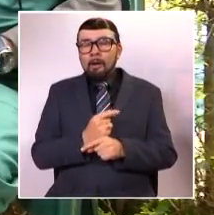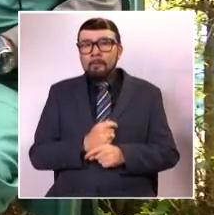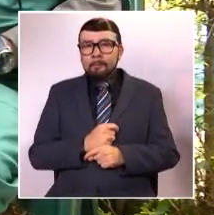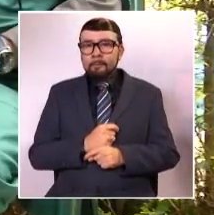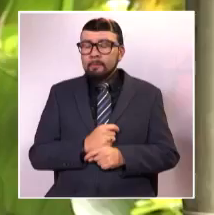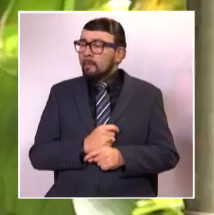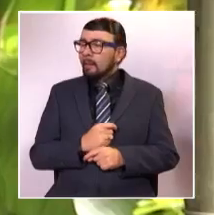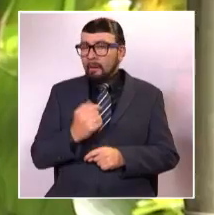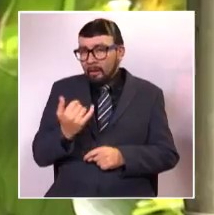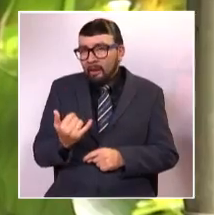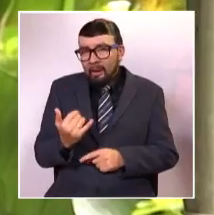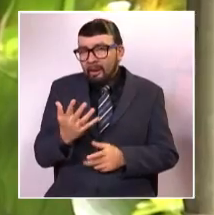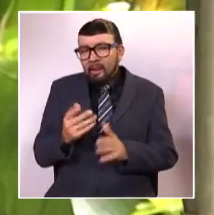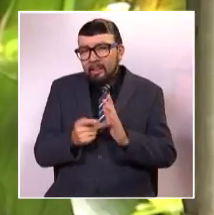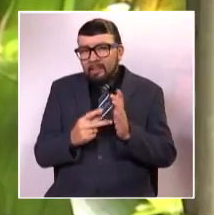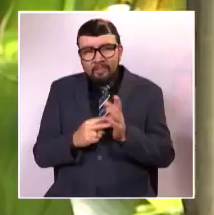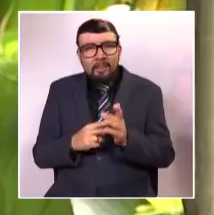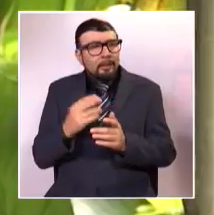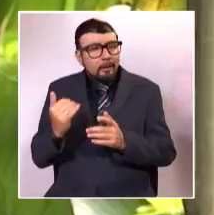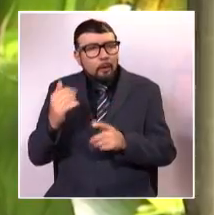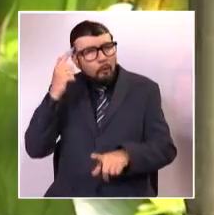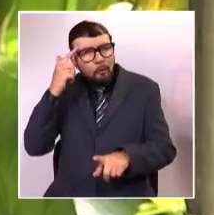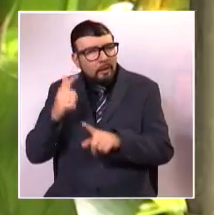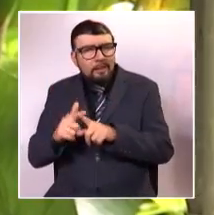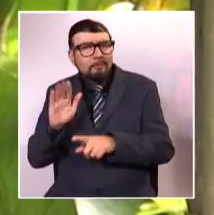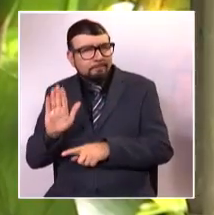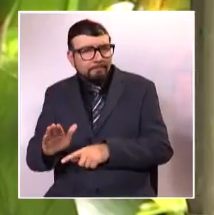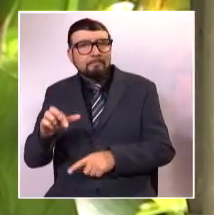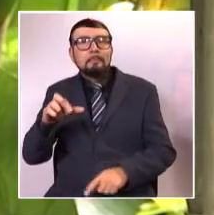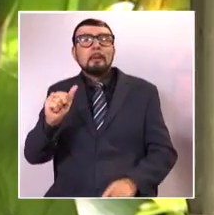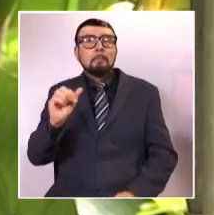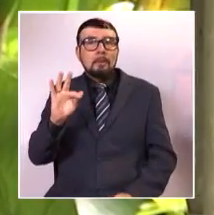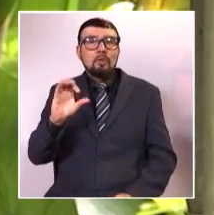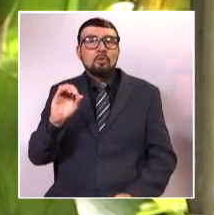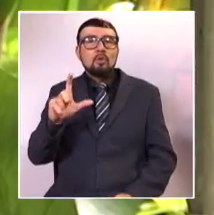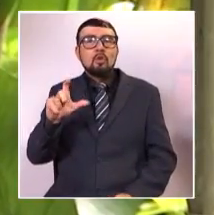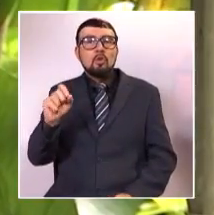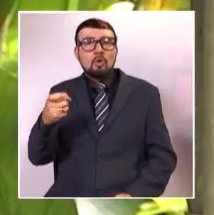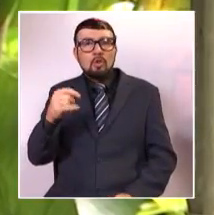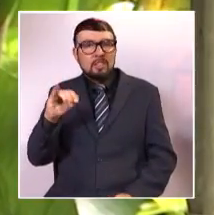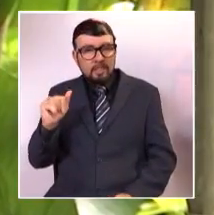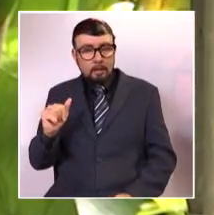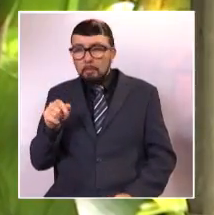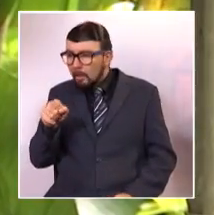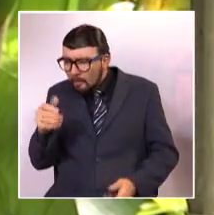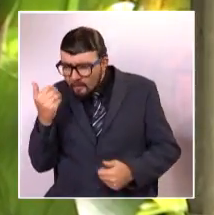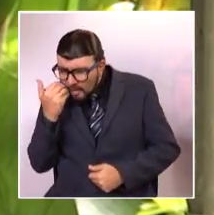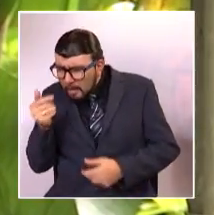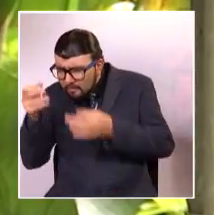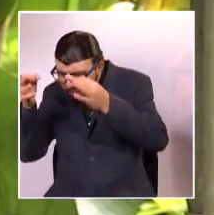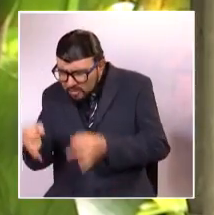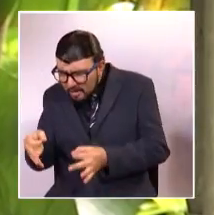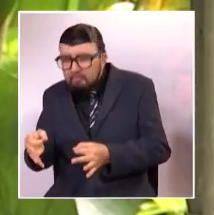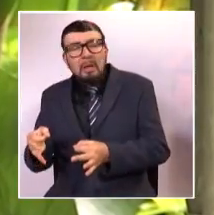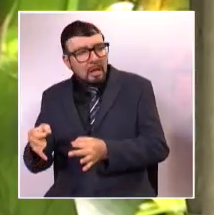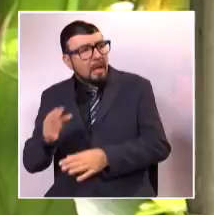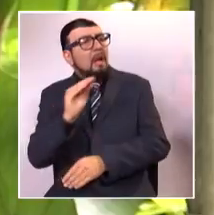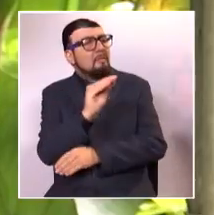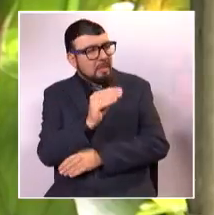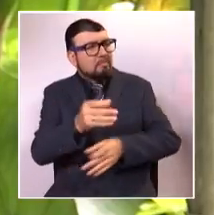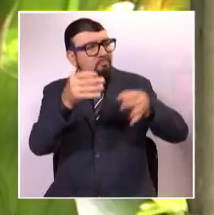ese es el último fin de la patología, es llegar al diagnóstico. Por eso nos apoyamos no